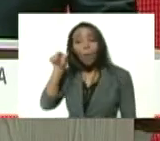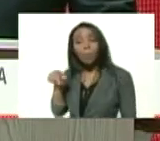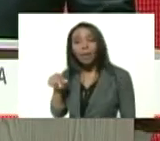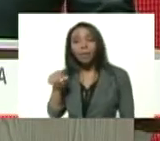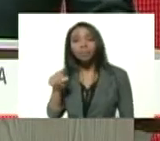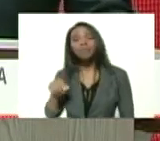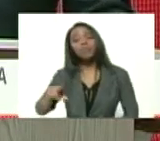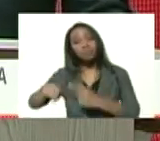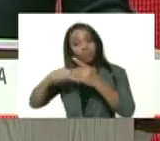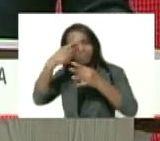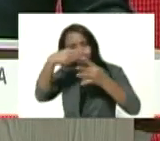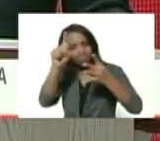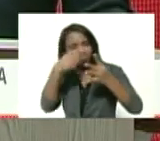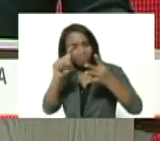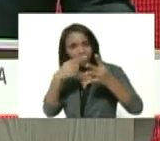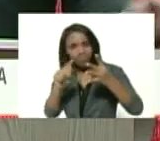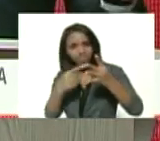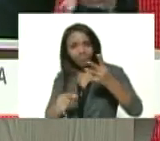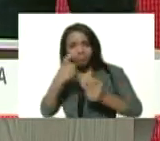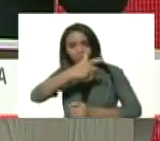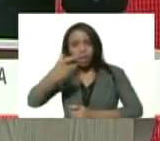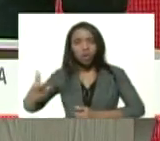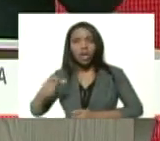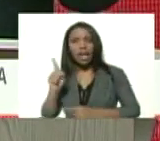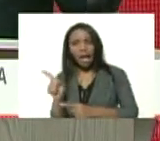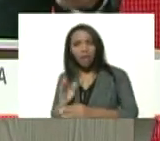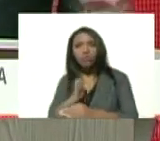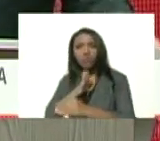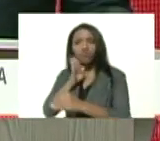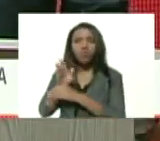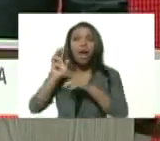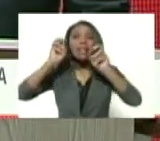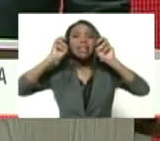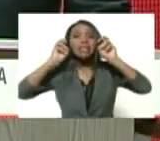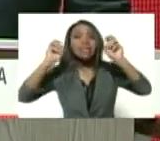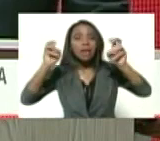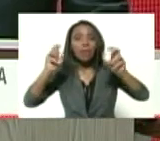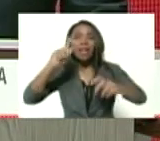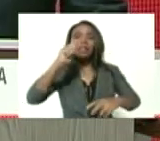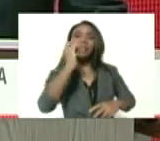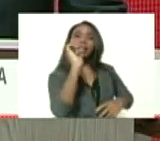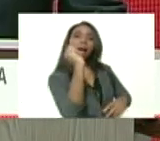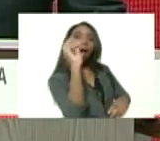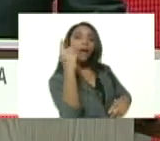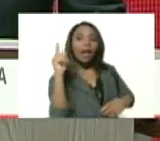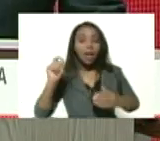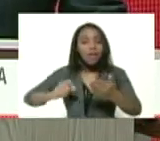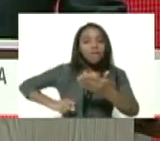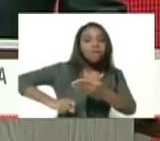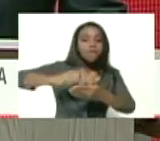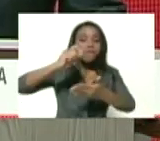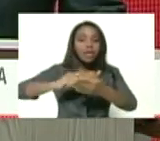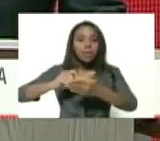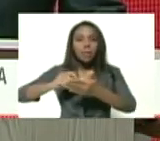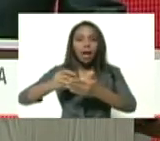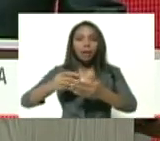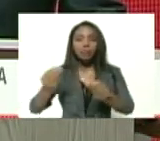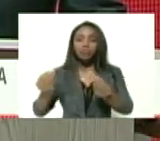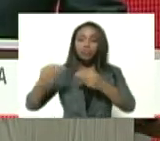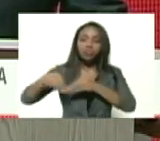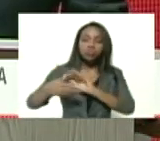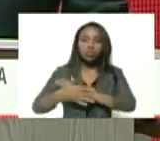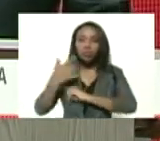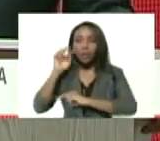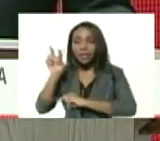Smolansky, Iván Simonovic, que fue en el marco del TIAR que Juan Guaidó firma ese contrato para que